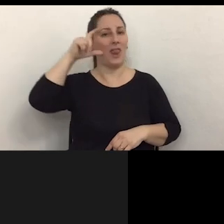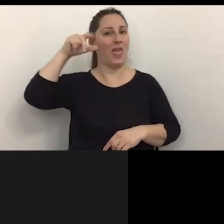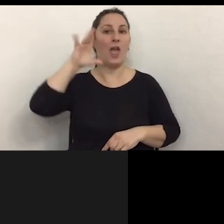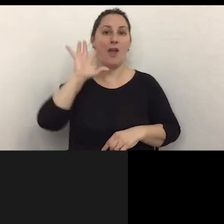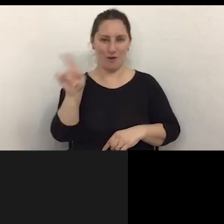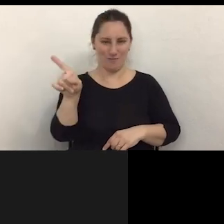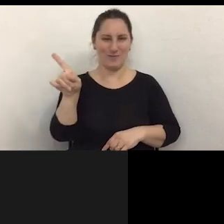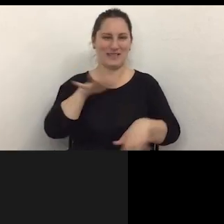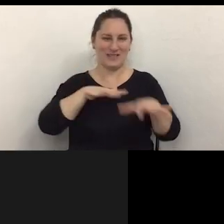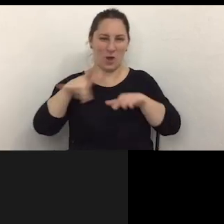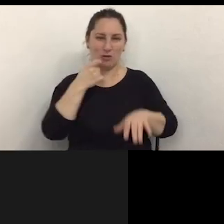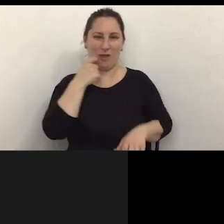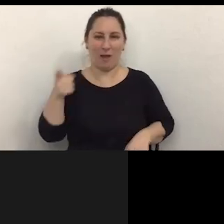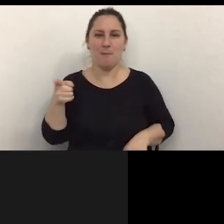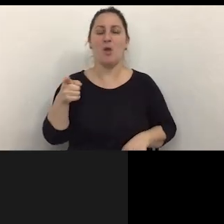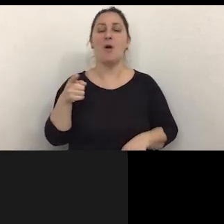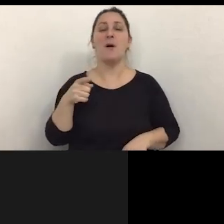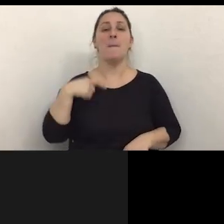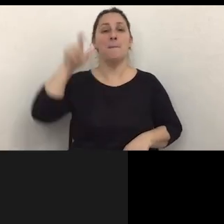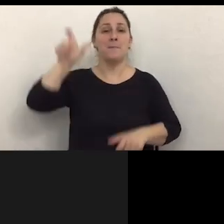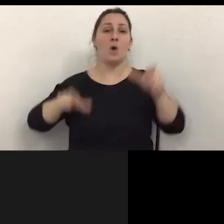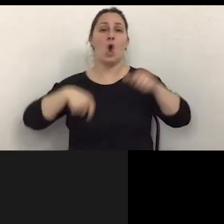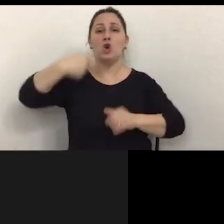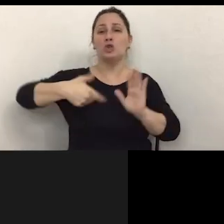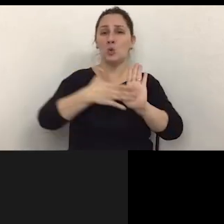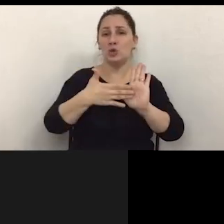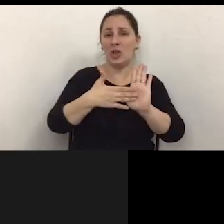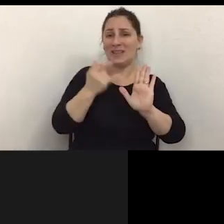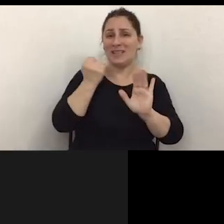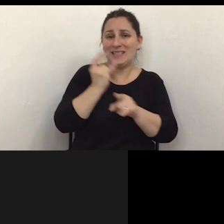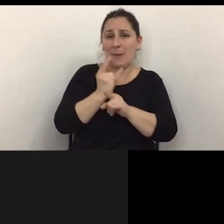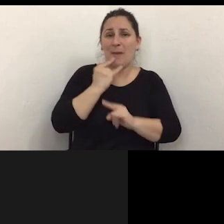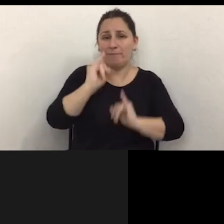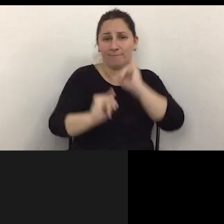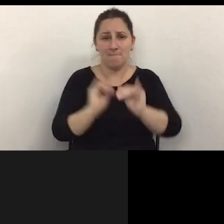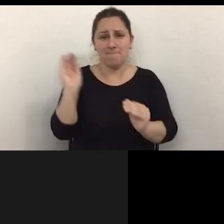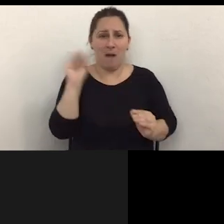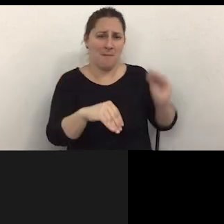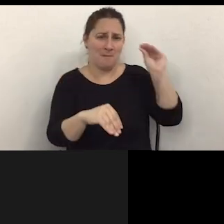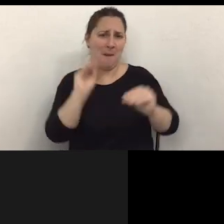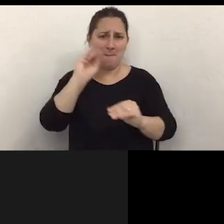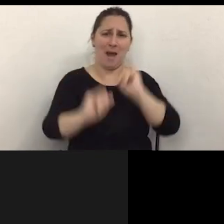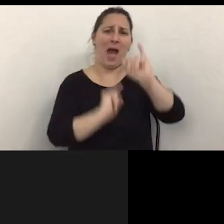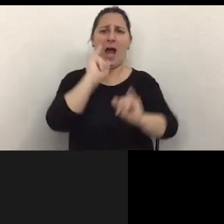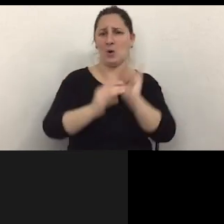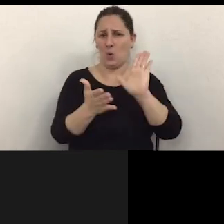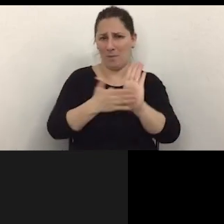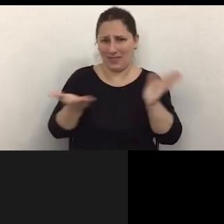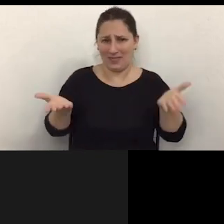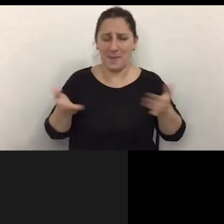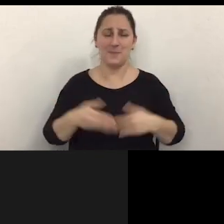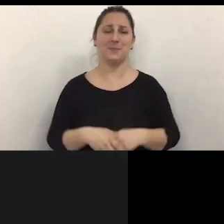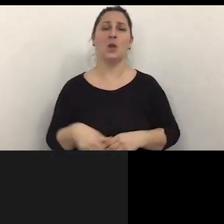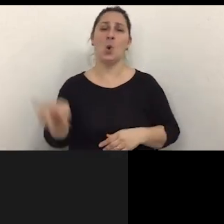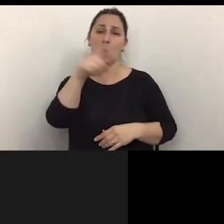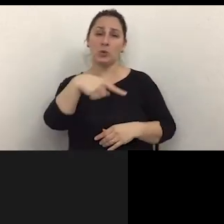los contribuyentes van a argumentar eso y van a argumentar muchísimas cosas más. Ustedes tienen que diferenciar